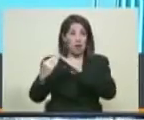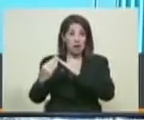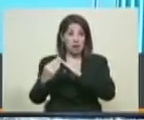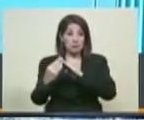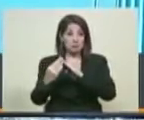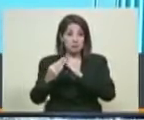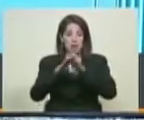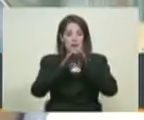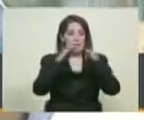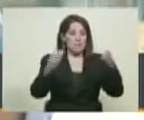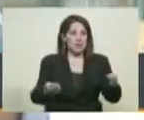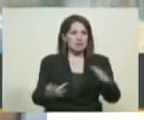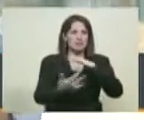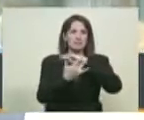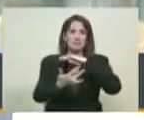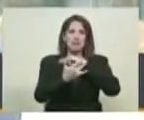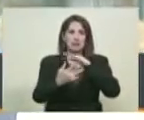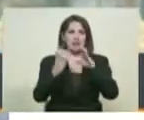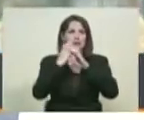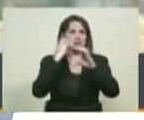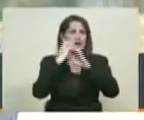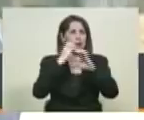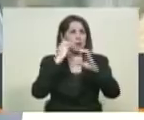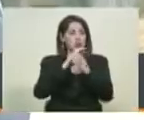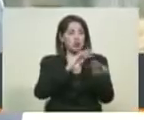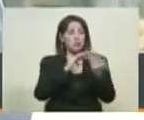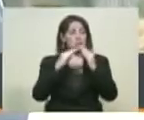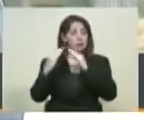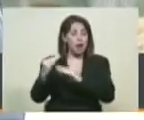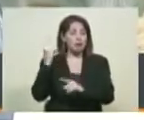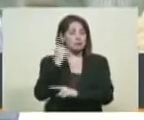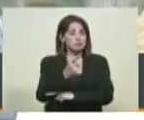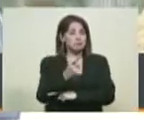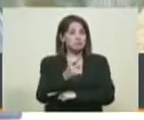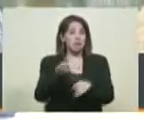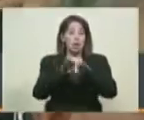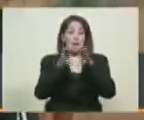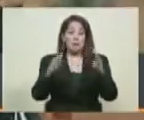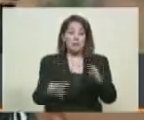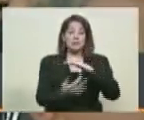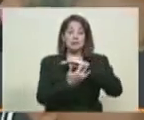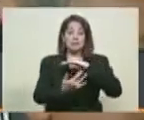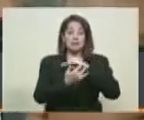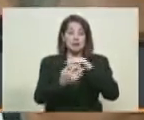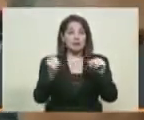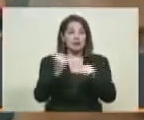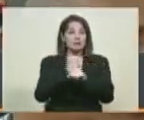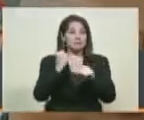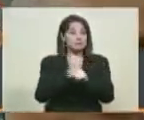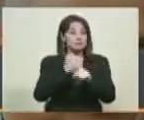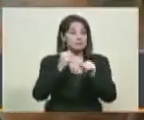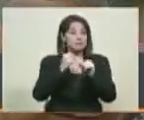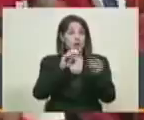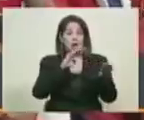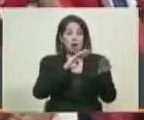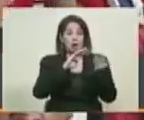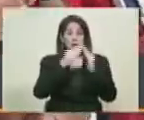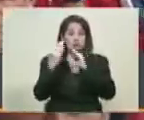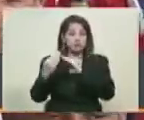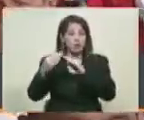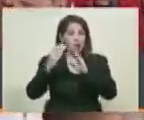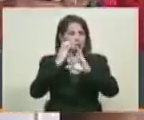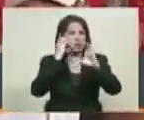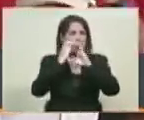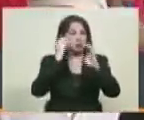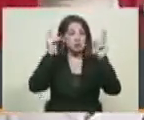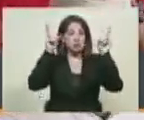las mesas técnicas de transporte comunal, mesas técnicas de transporte comunal, para atender el tema del